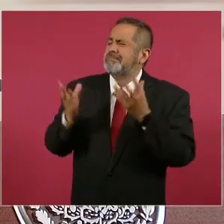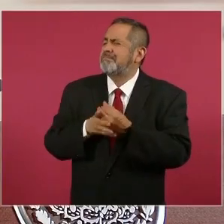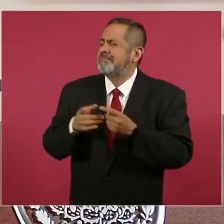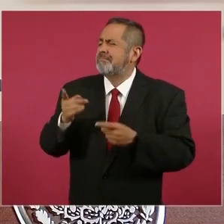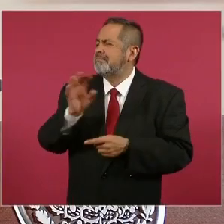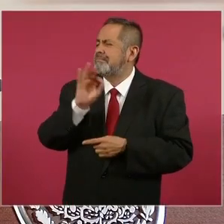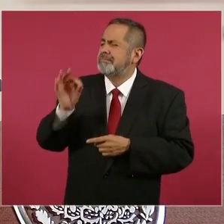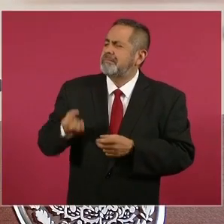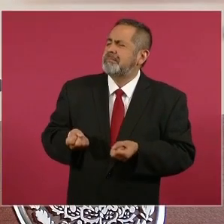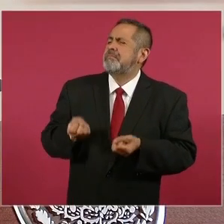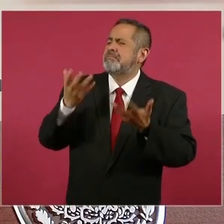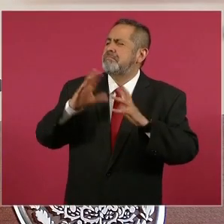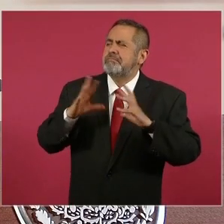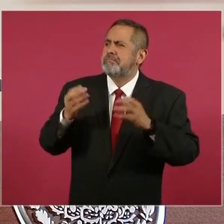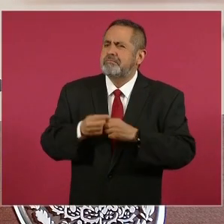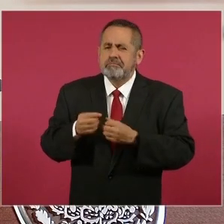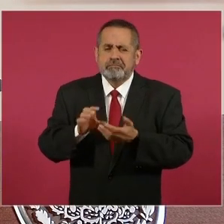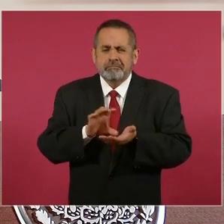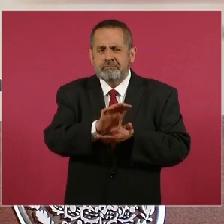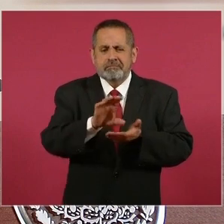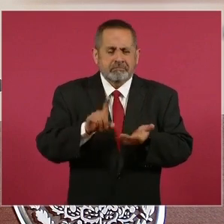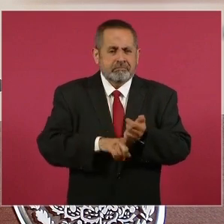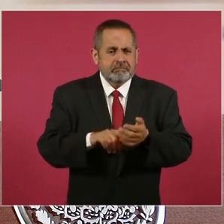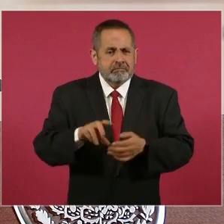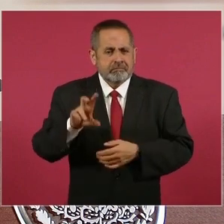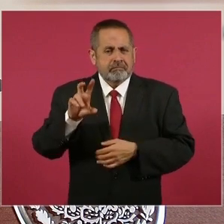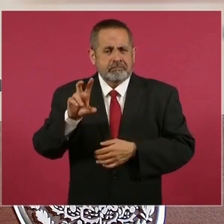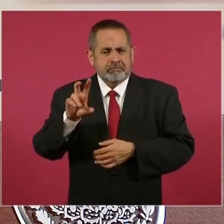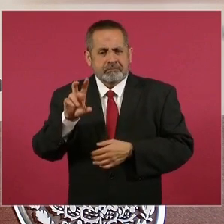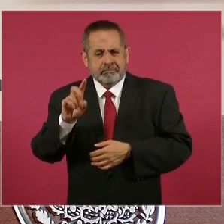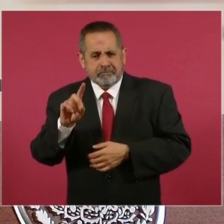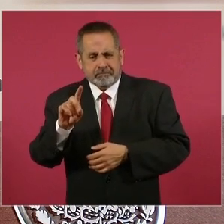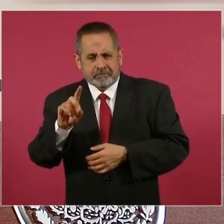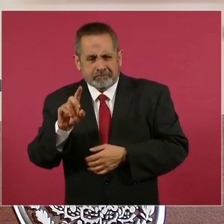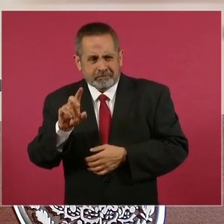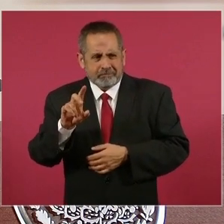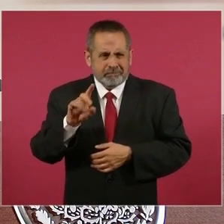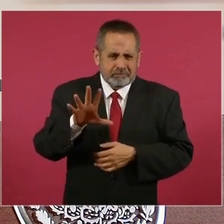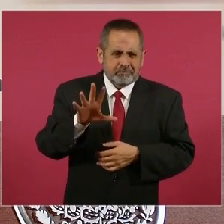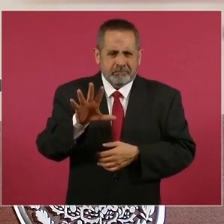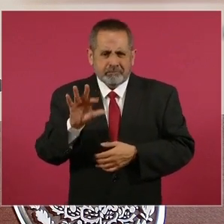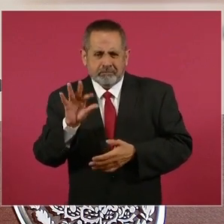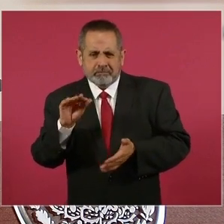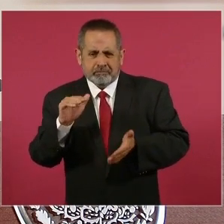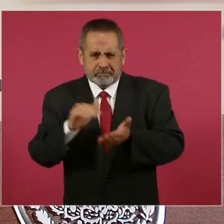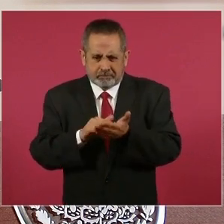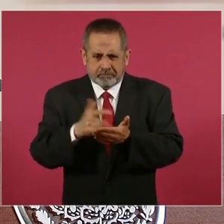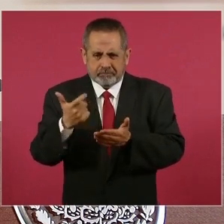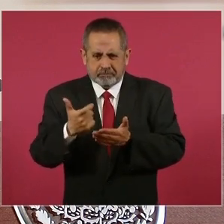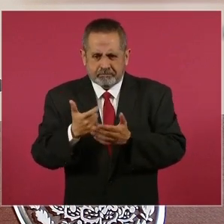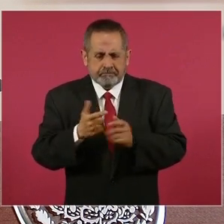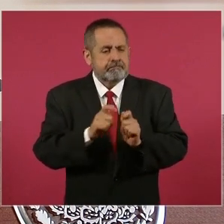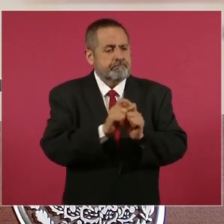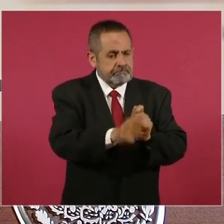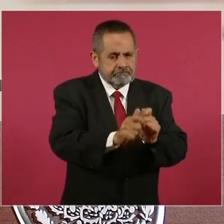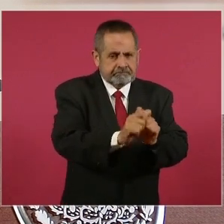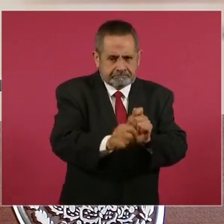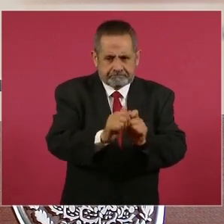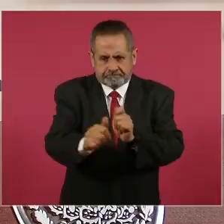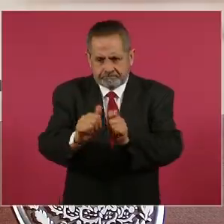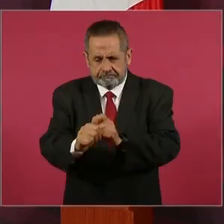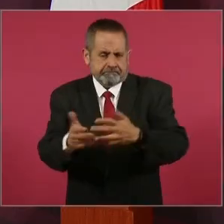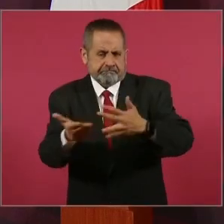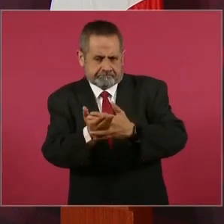van a ser como 35 o 40,000 pesos lo que sigue se va a entregar en dos